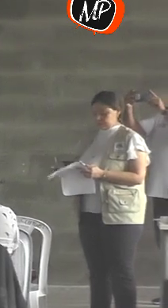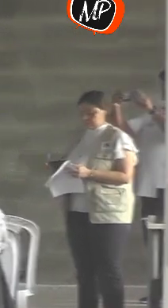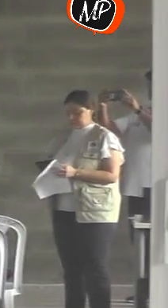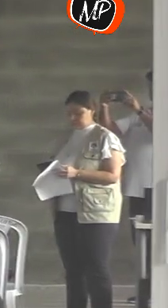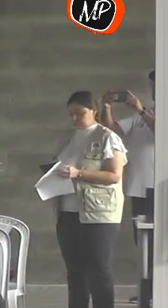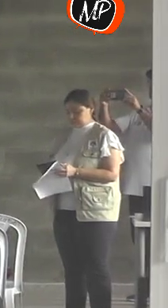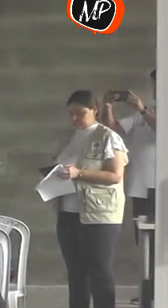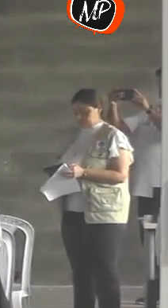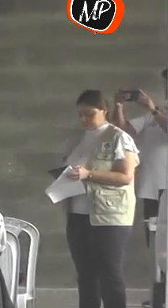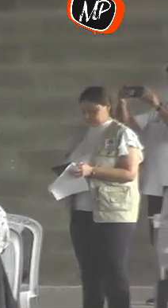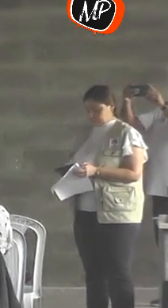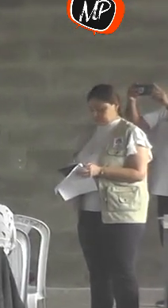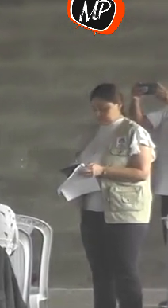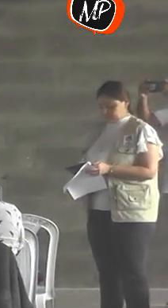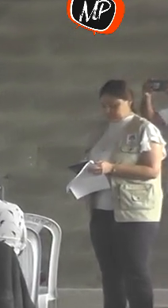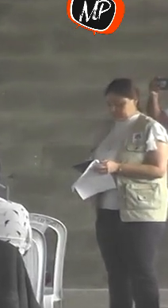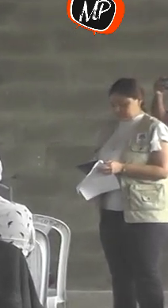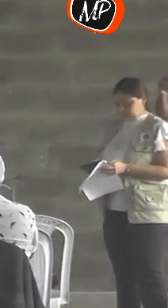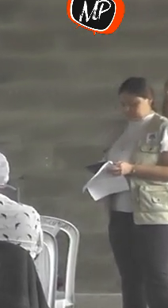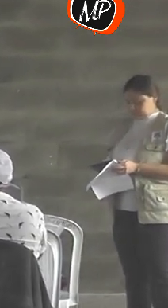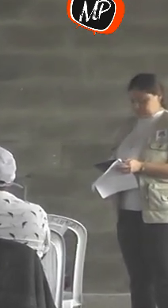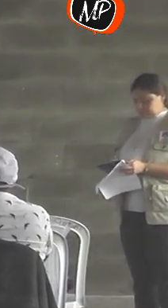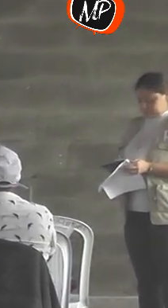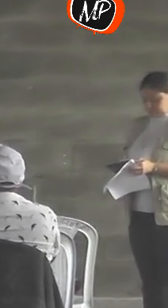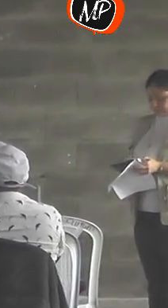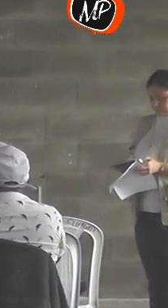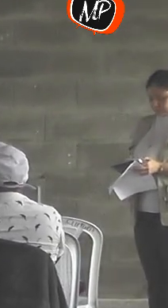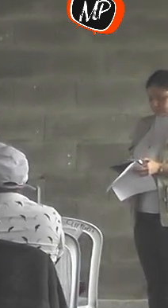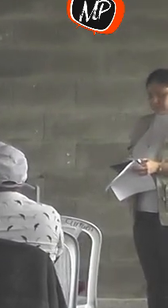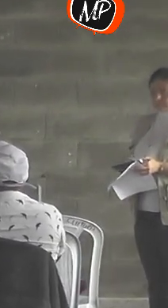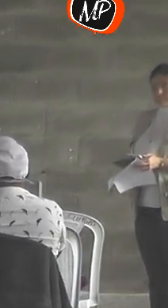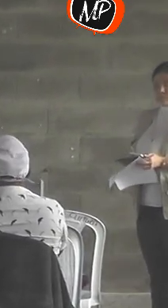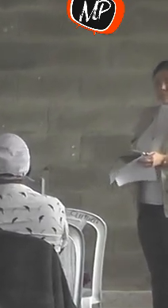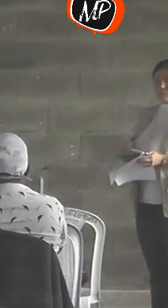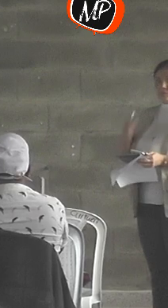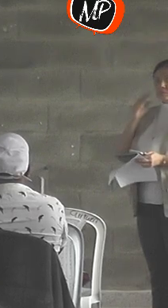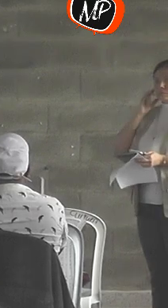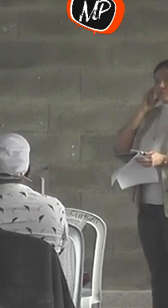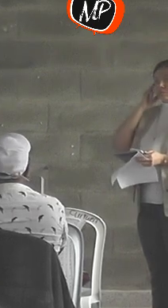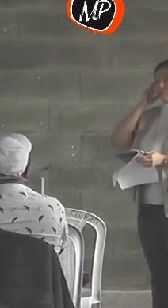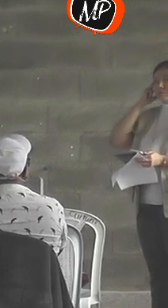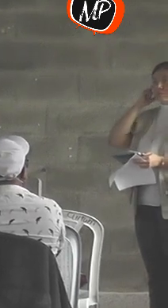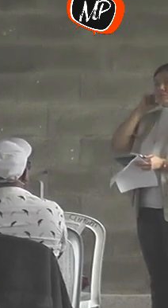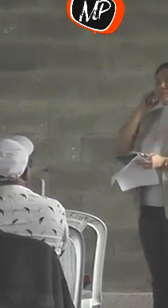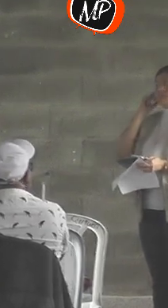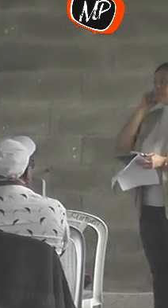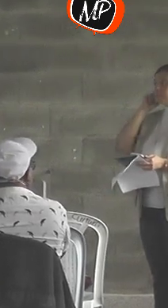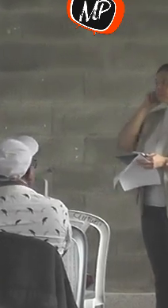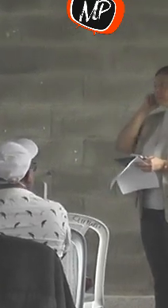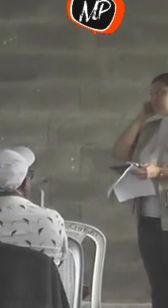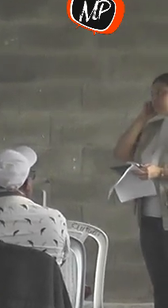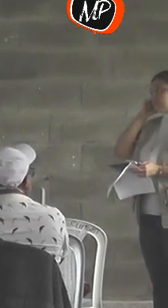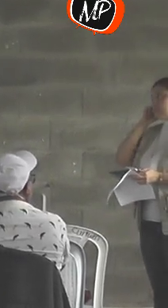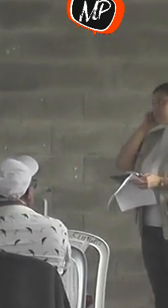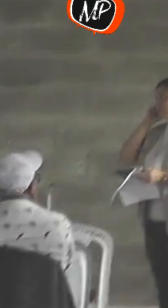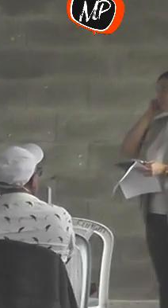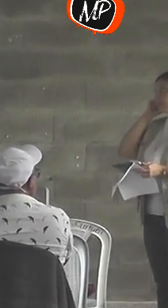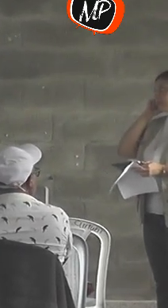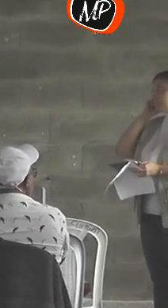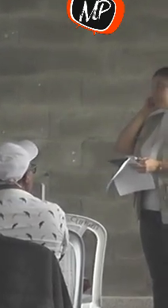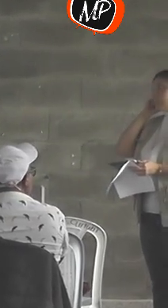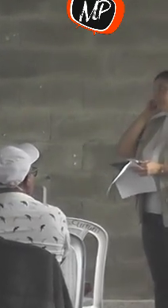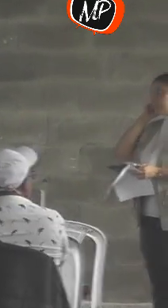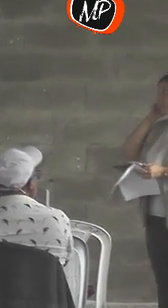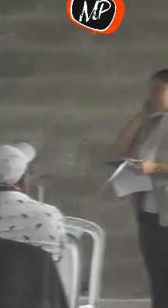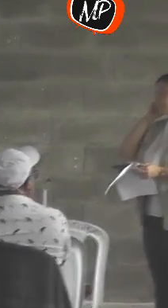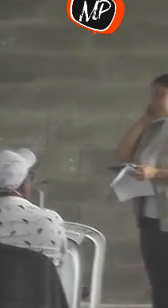nuestro municipio para debatir un tema tan importante como es el tema de la energía, el tema de las tarifas